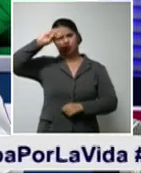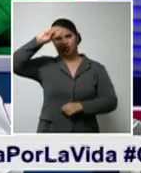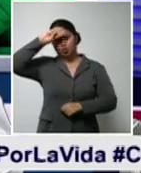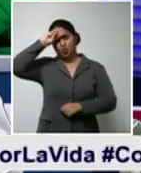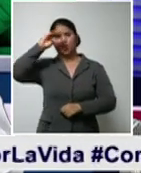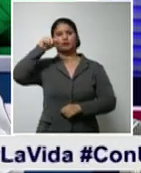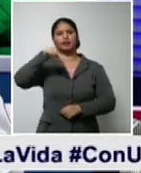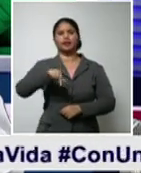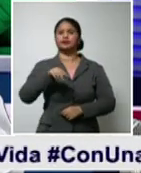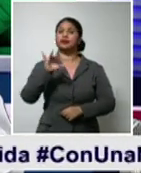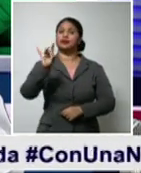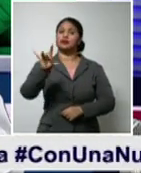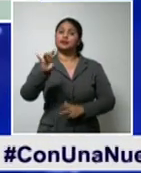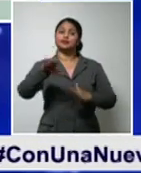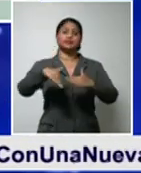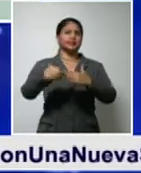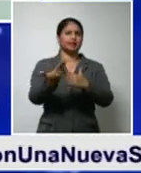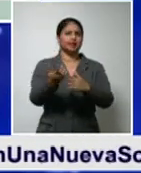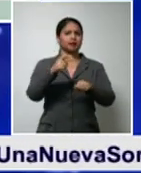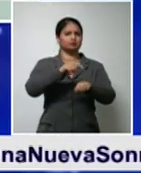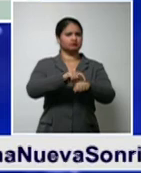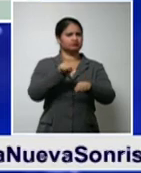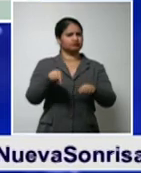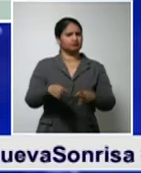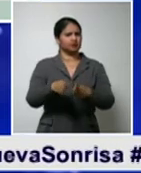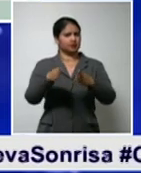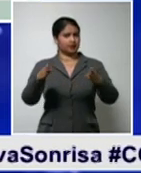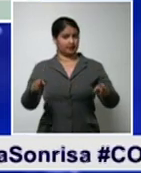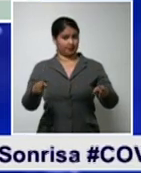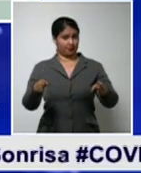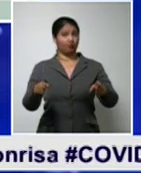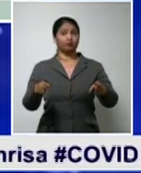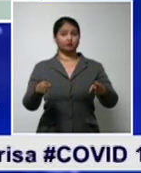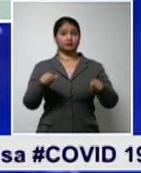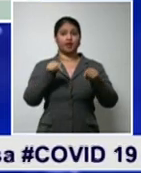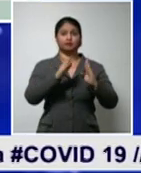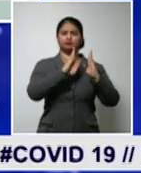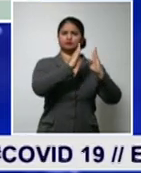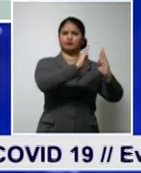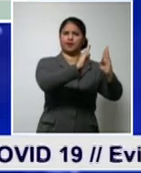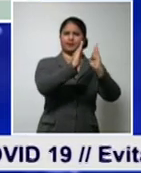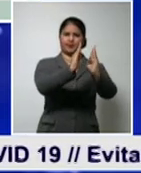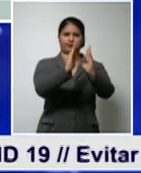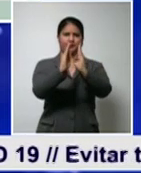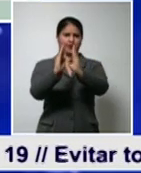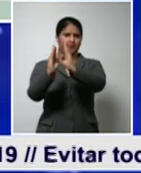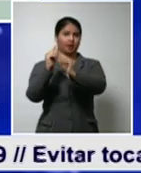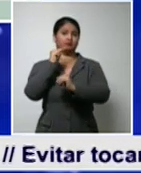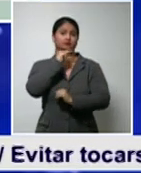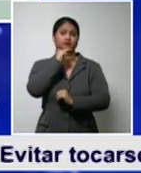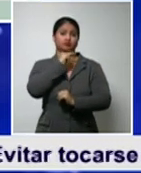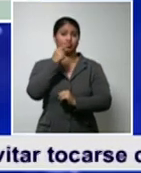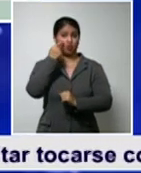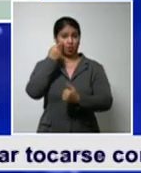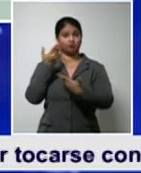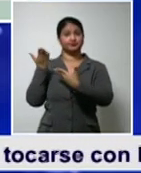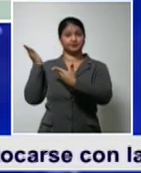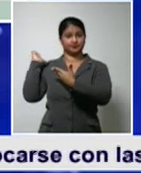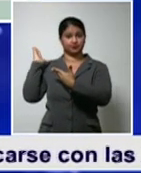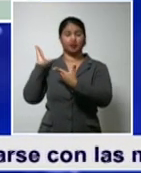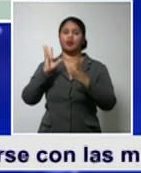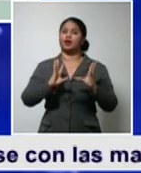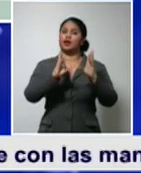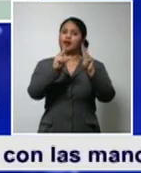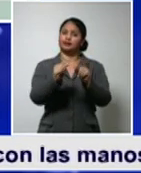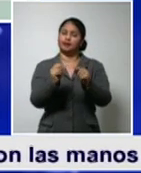últimos 15 días, pues se aprecia que es prácticamente el número de importados, que es el que